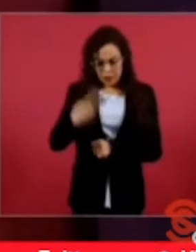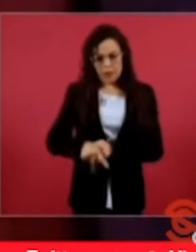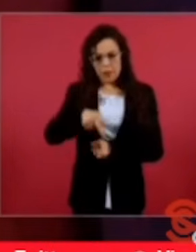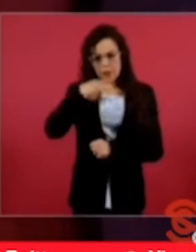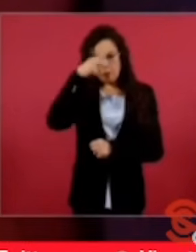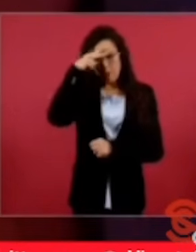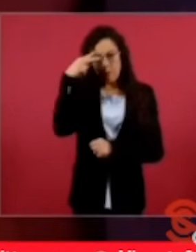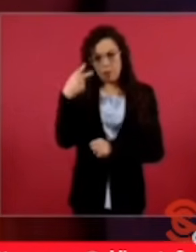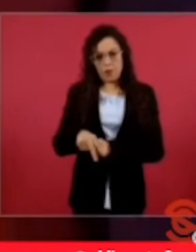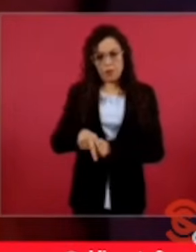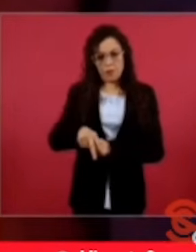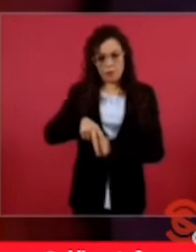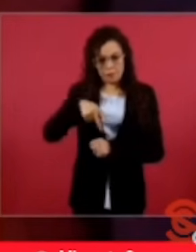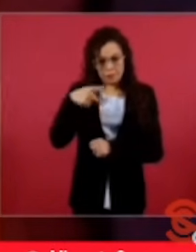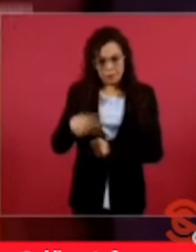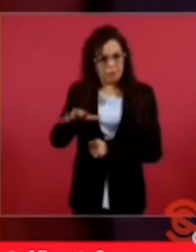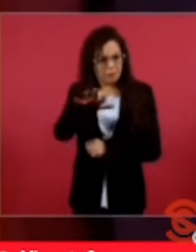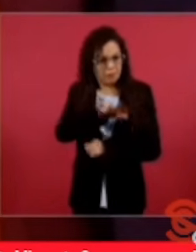México